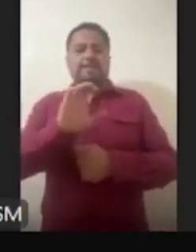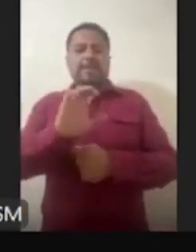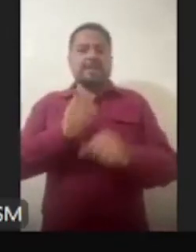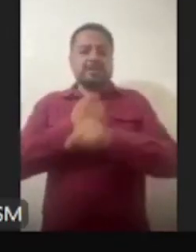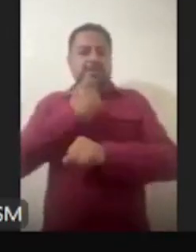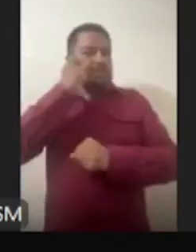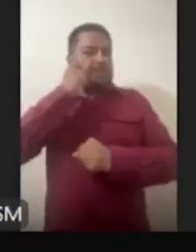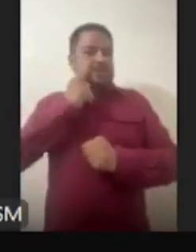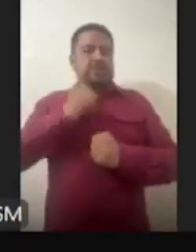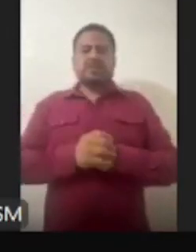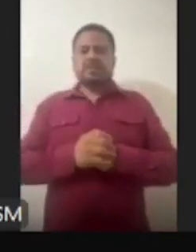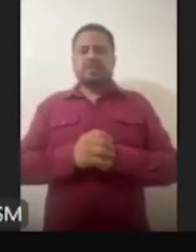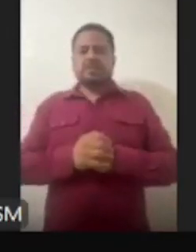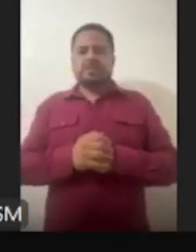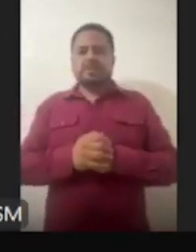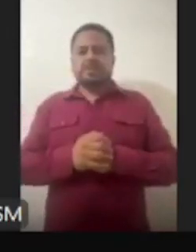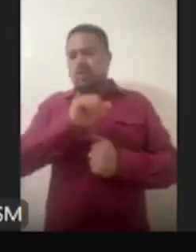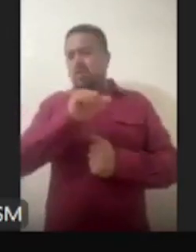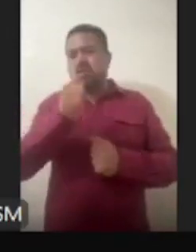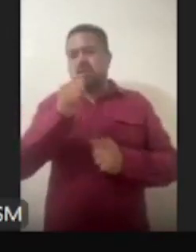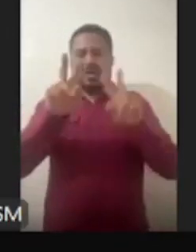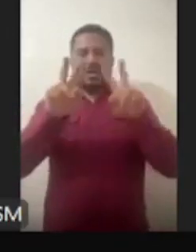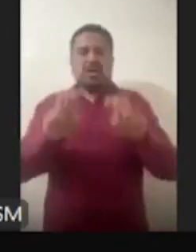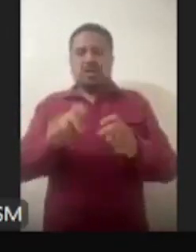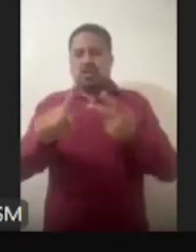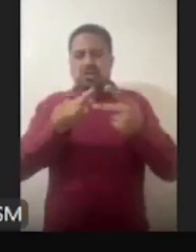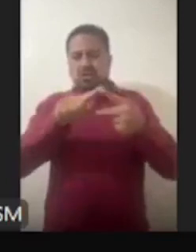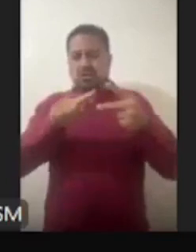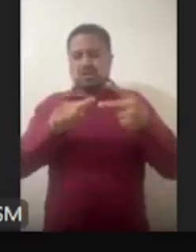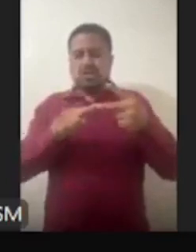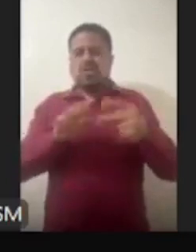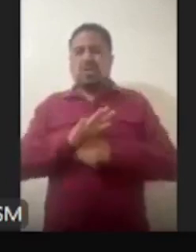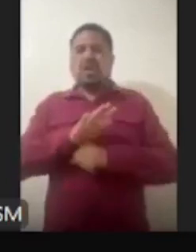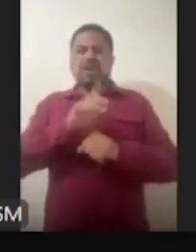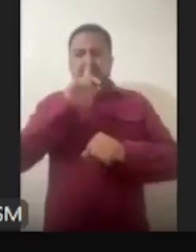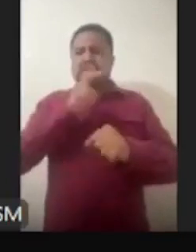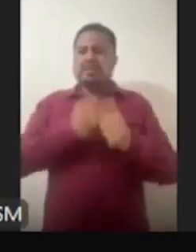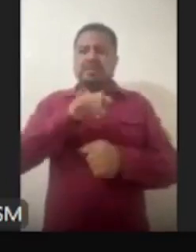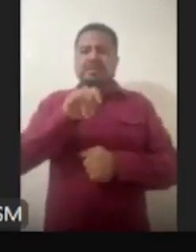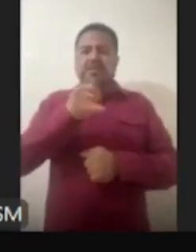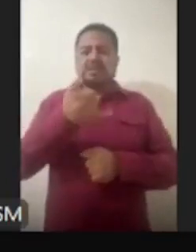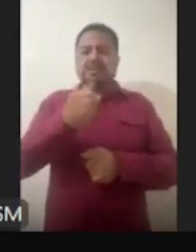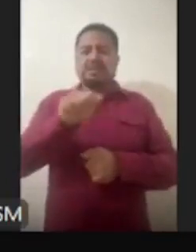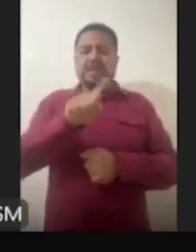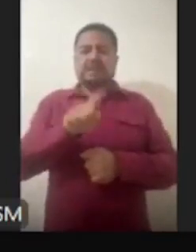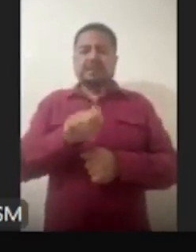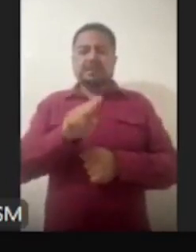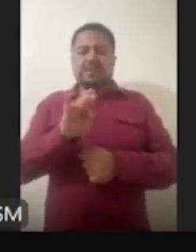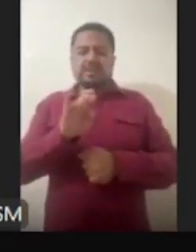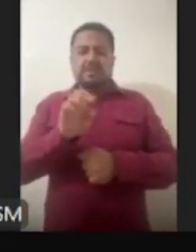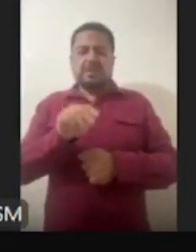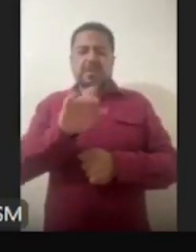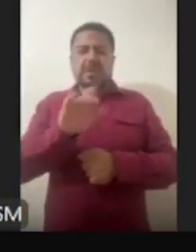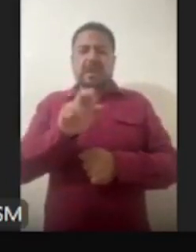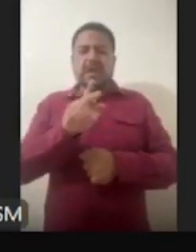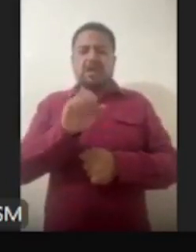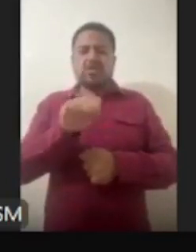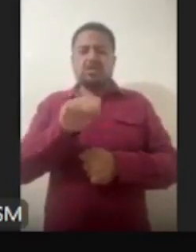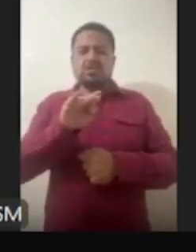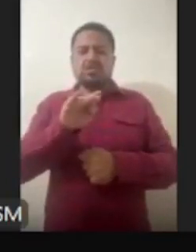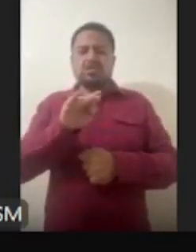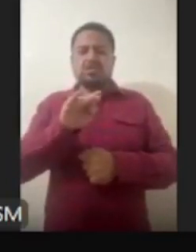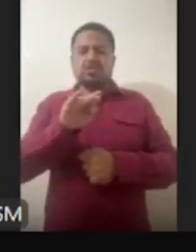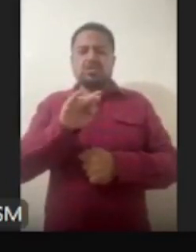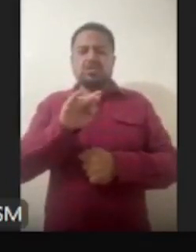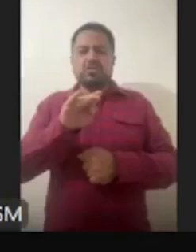Guerrero. En los siguientes 2 asuntos, las actoras son Yasmín Zoraida Silva Sánchez y Carlos Roberto Mendiola